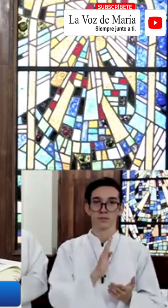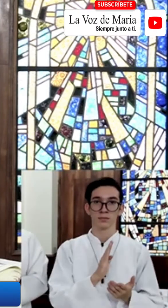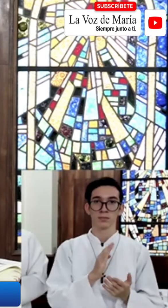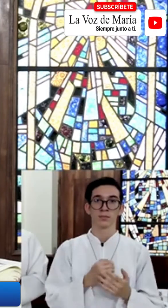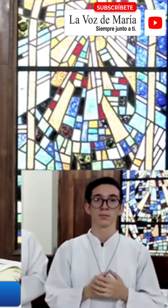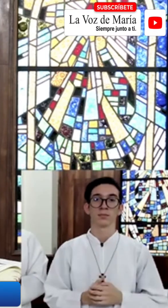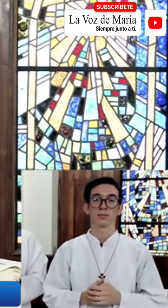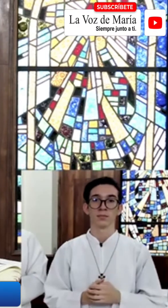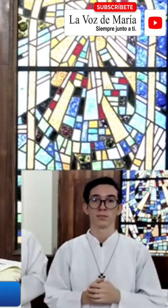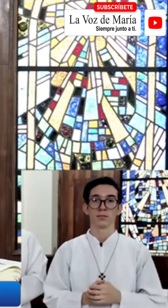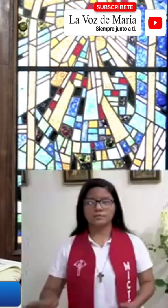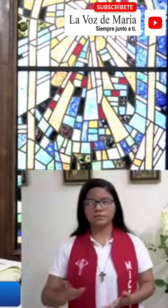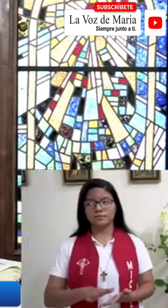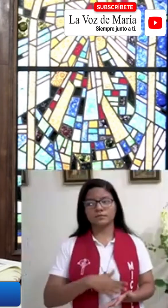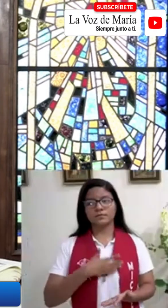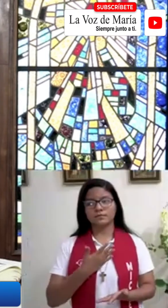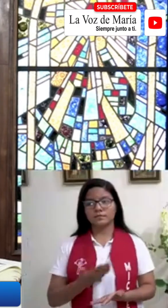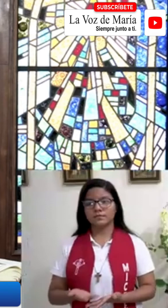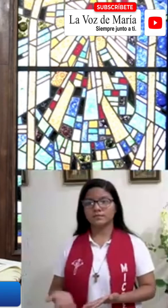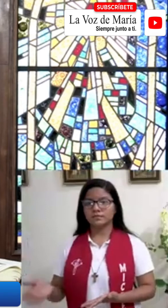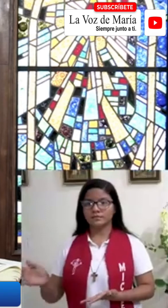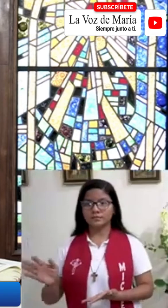Dios.